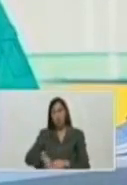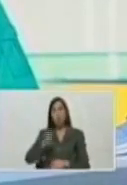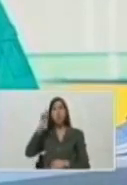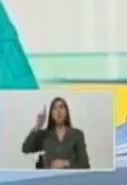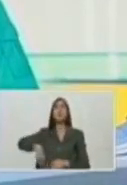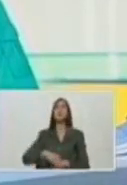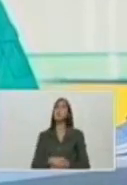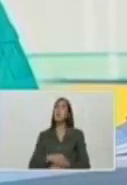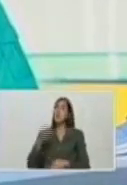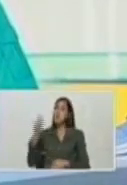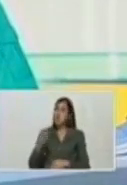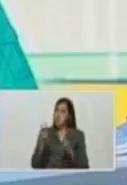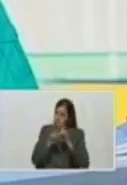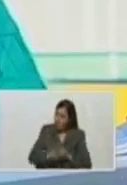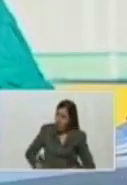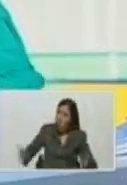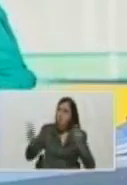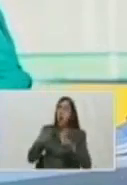siempre digo,